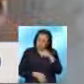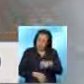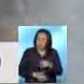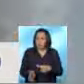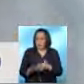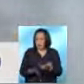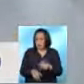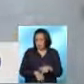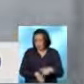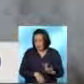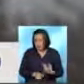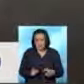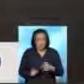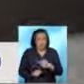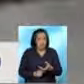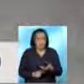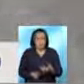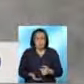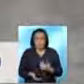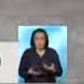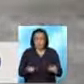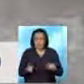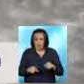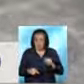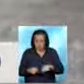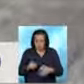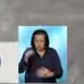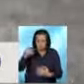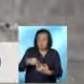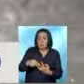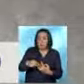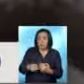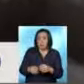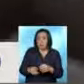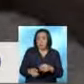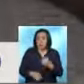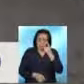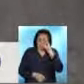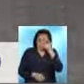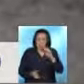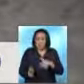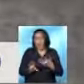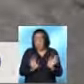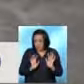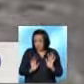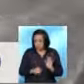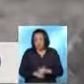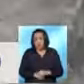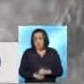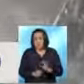estaba muerta la perrita. Entonces a la hora de trinchar, a la hora de sacar a la perrita, pensábamos que estaba muerta, ¿no?